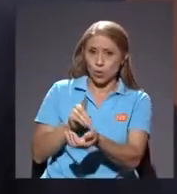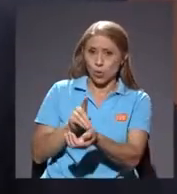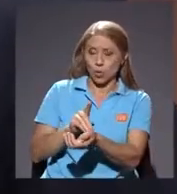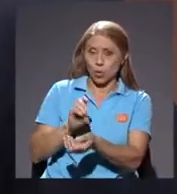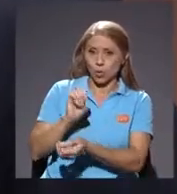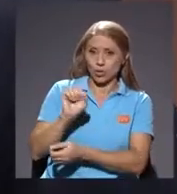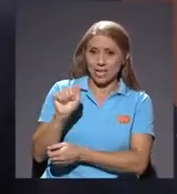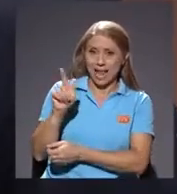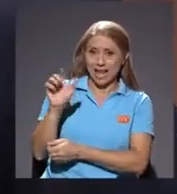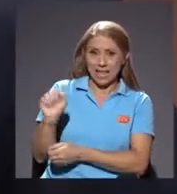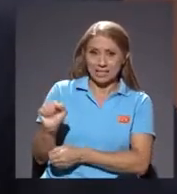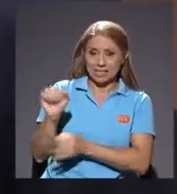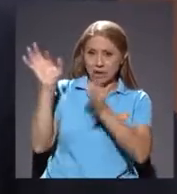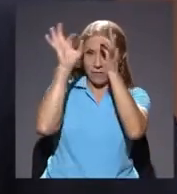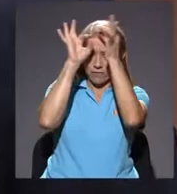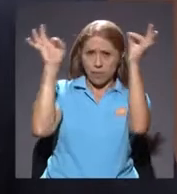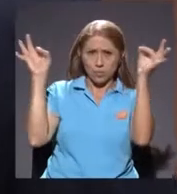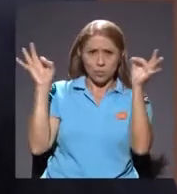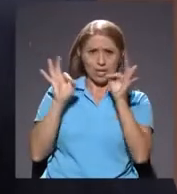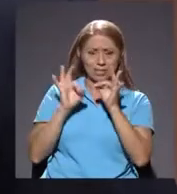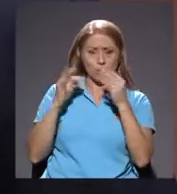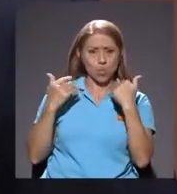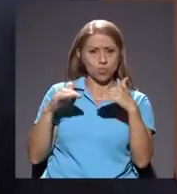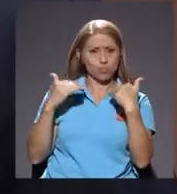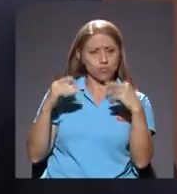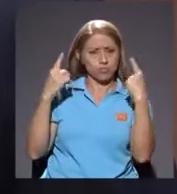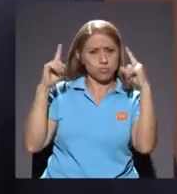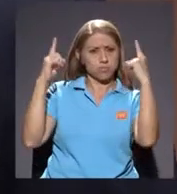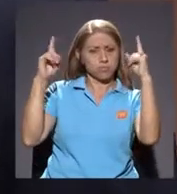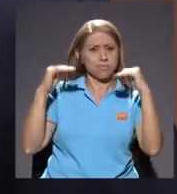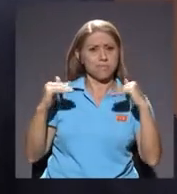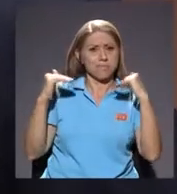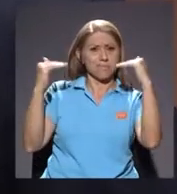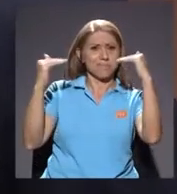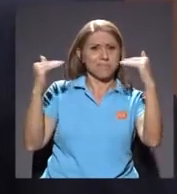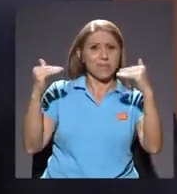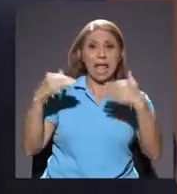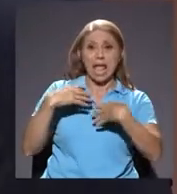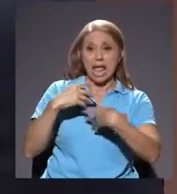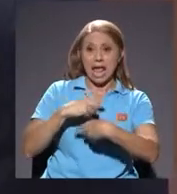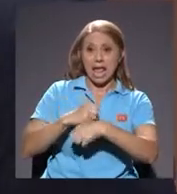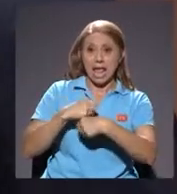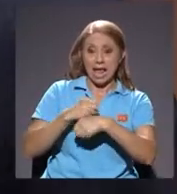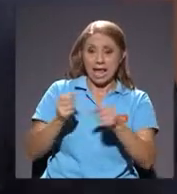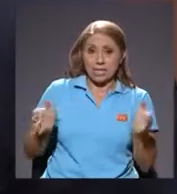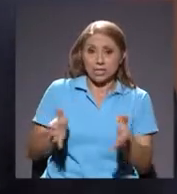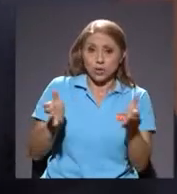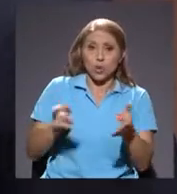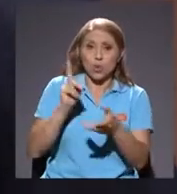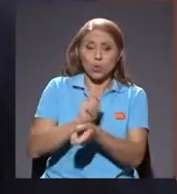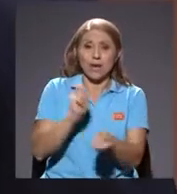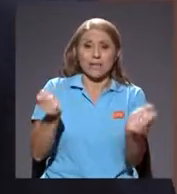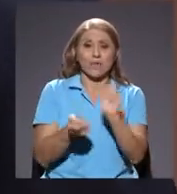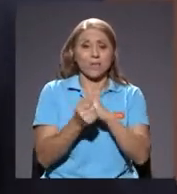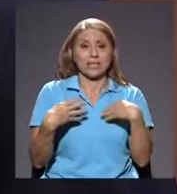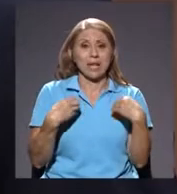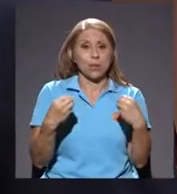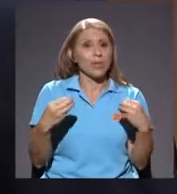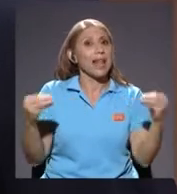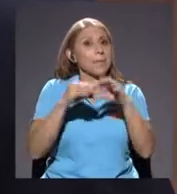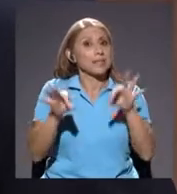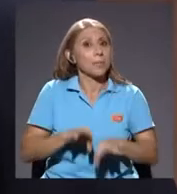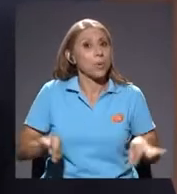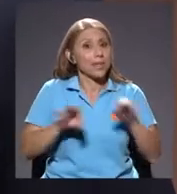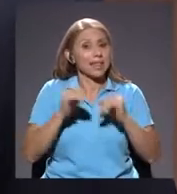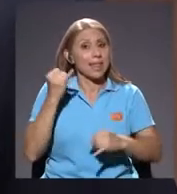de altísima reputación gestor de una de las reformas de salud creo que la más importante de los últimos 30 años posiblemente y